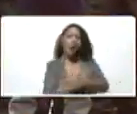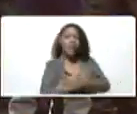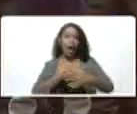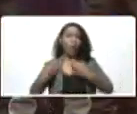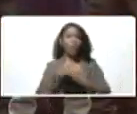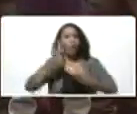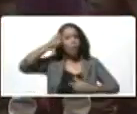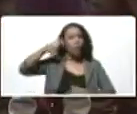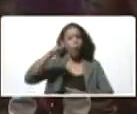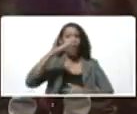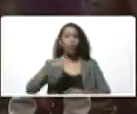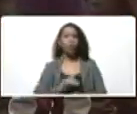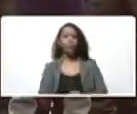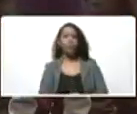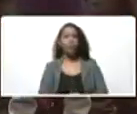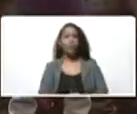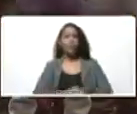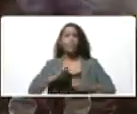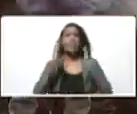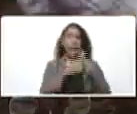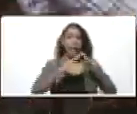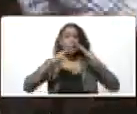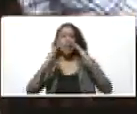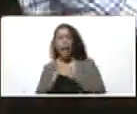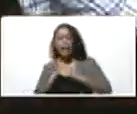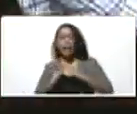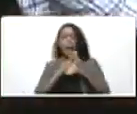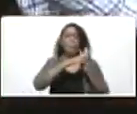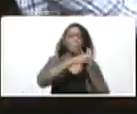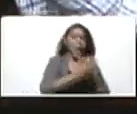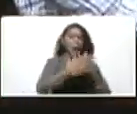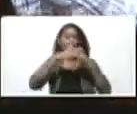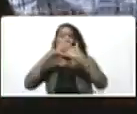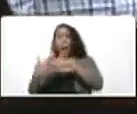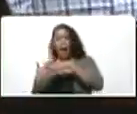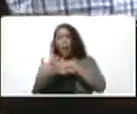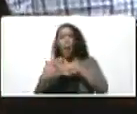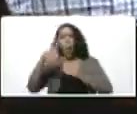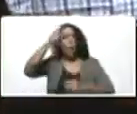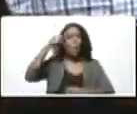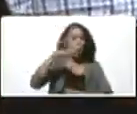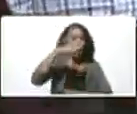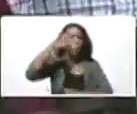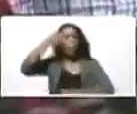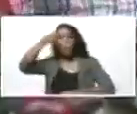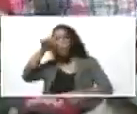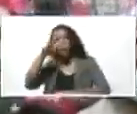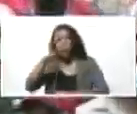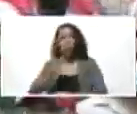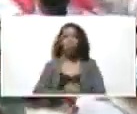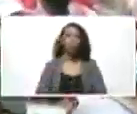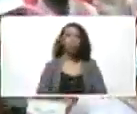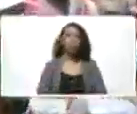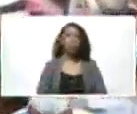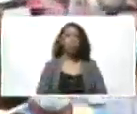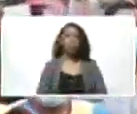junto al pueblo, casa por casa, barrio por barrio, pueblo por pueblo.